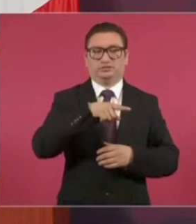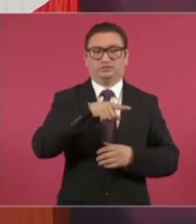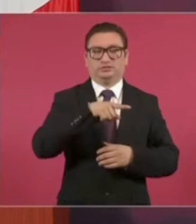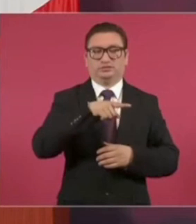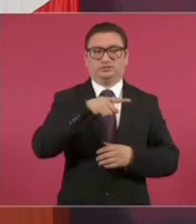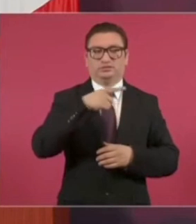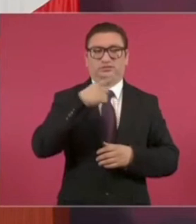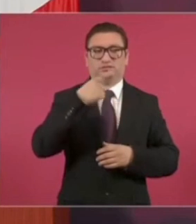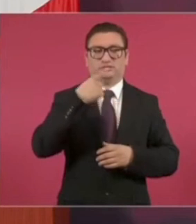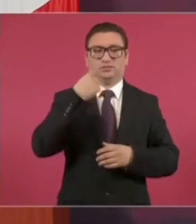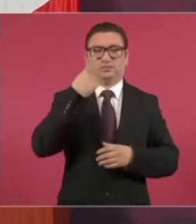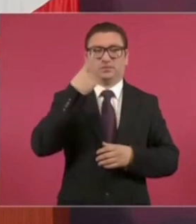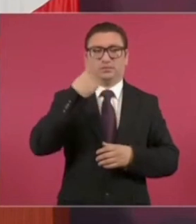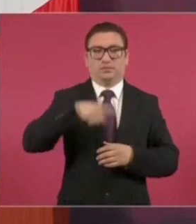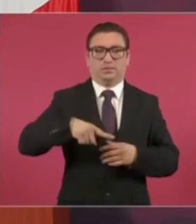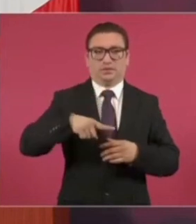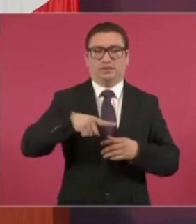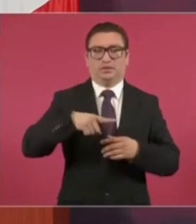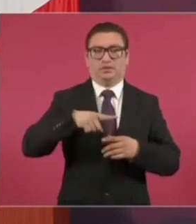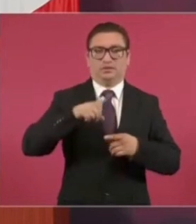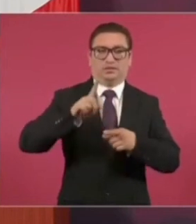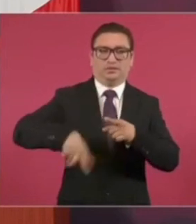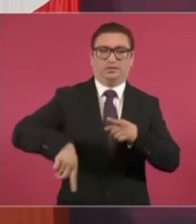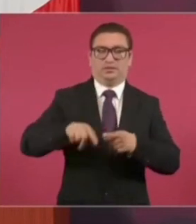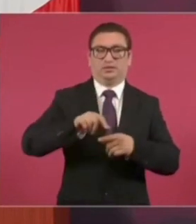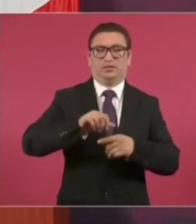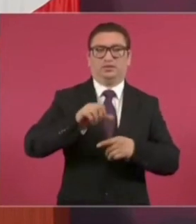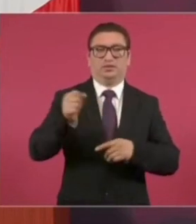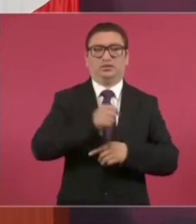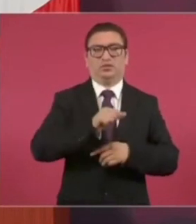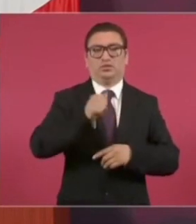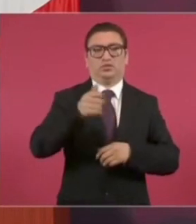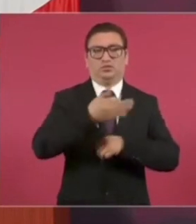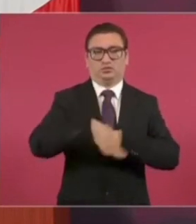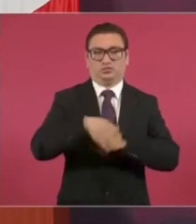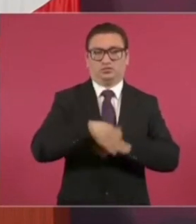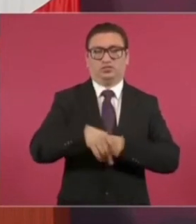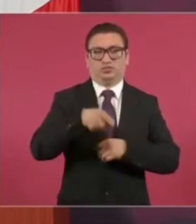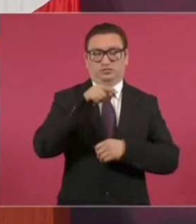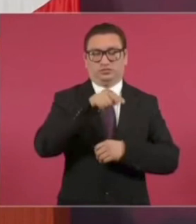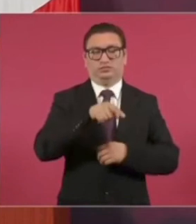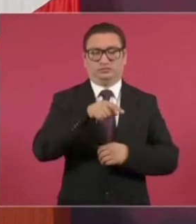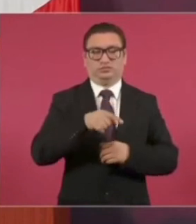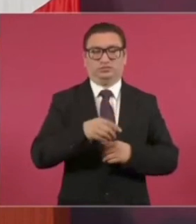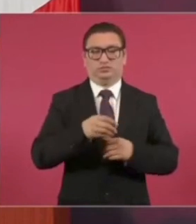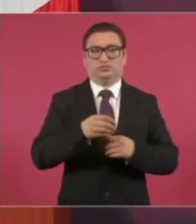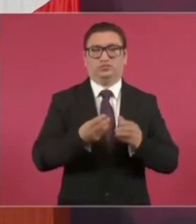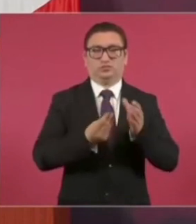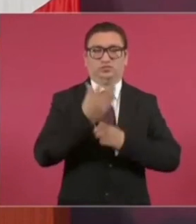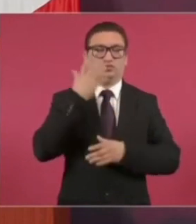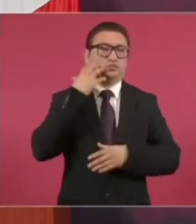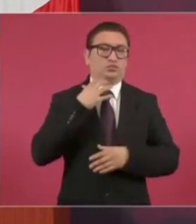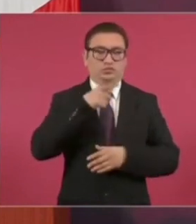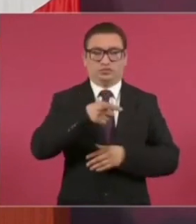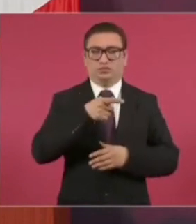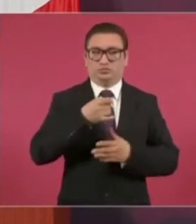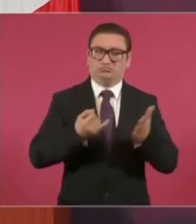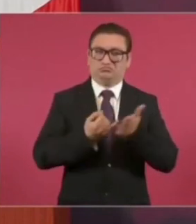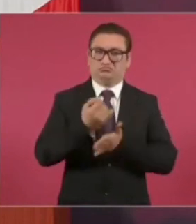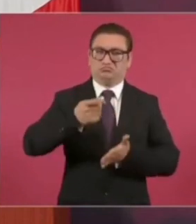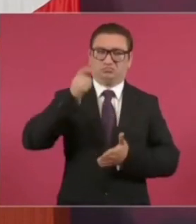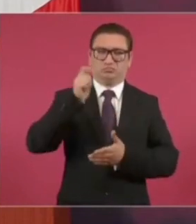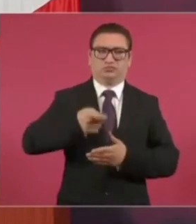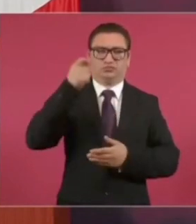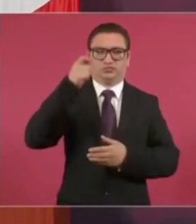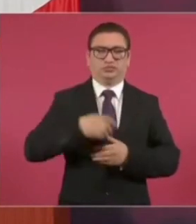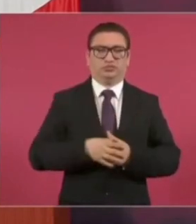Para la designación del interino de Nuevo León. Sí, del Congreso de Nuevo León. O sea, inmediatamente la resolución.